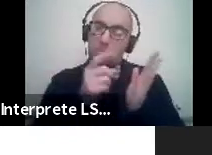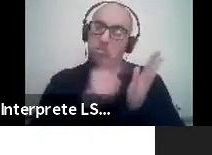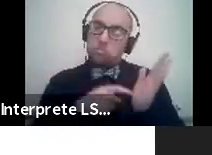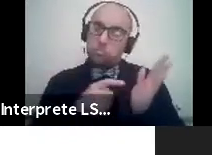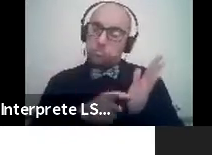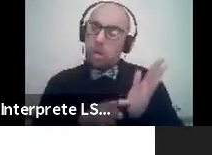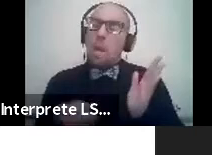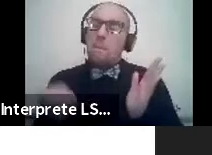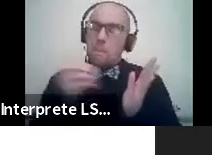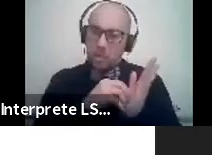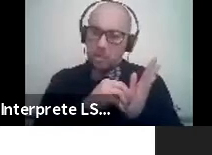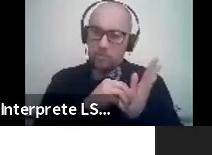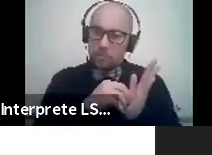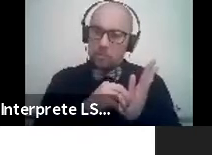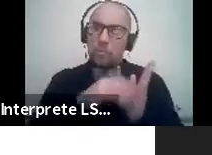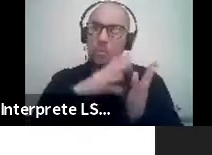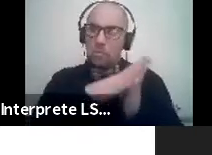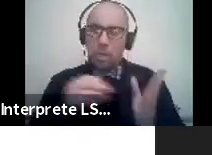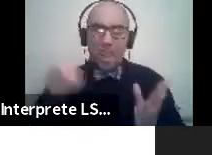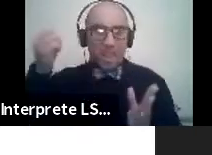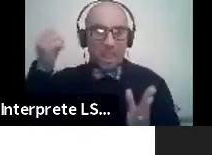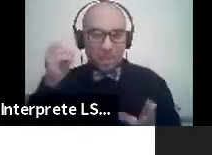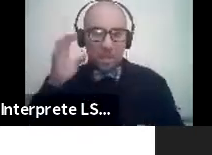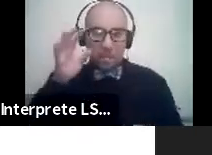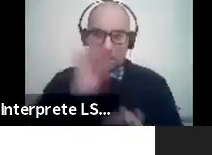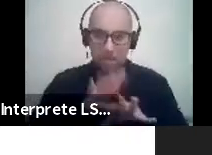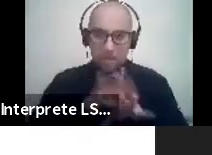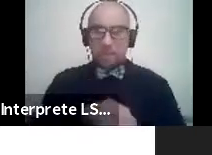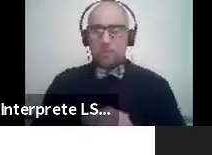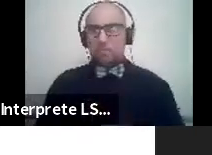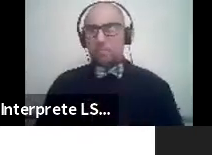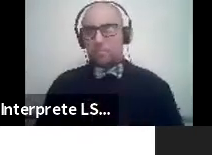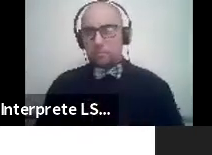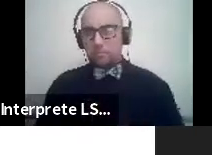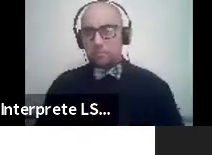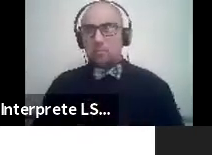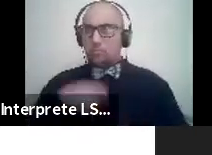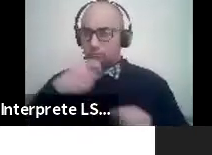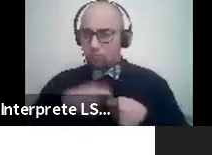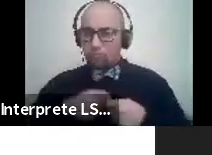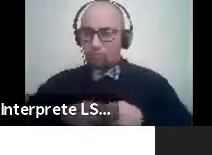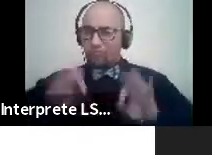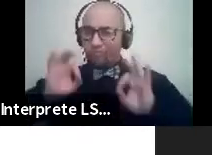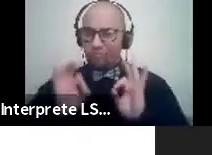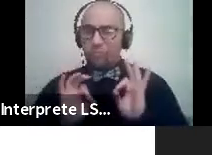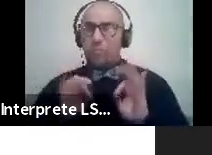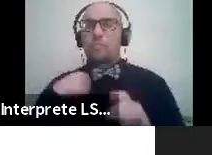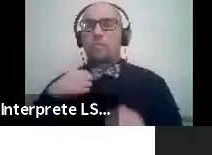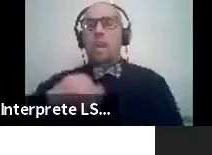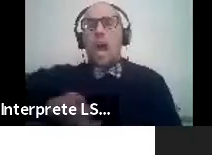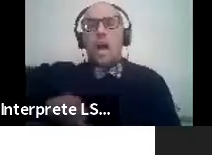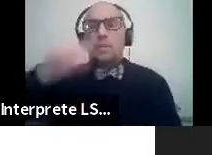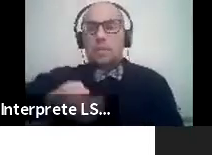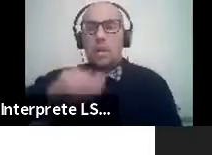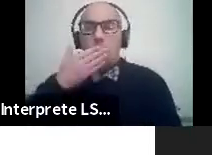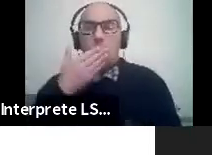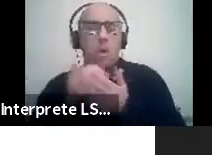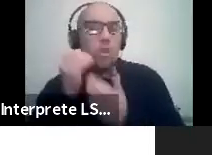estuviese fundada en un modelo de aprendizaje de matemáticas sólido que nos asegurara que al